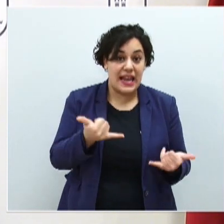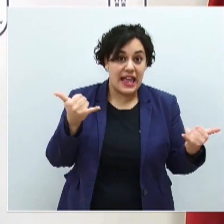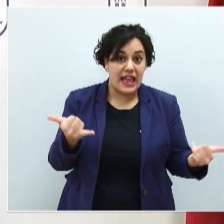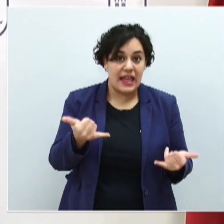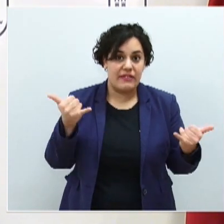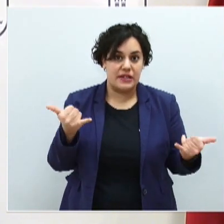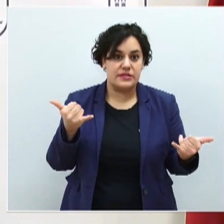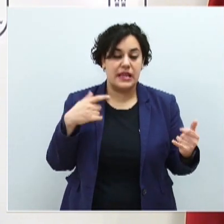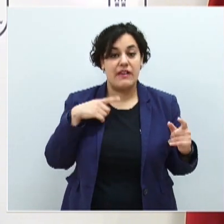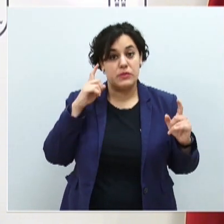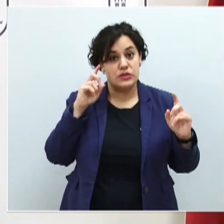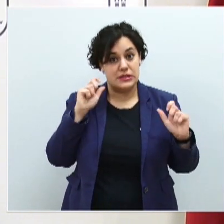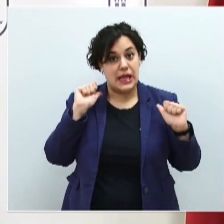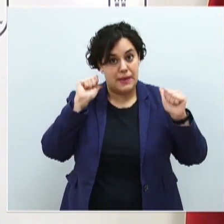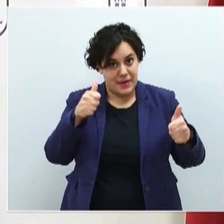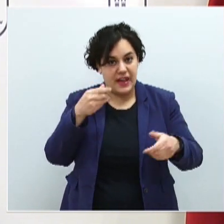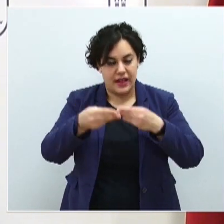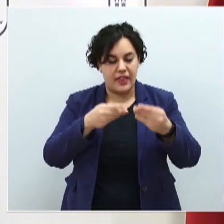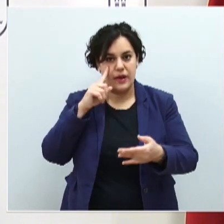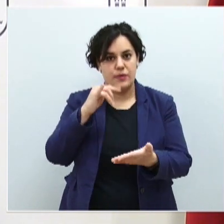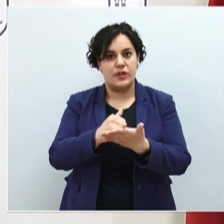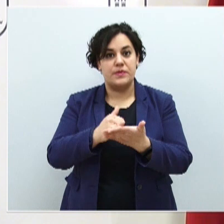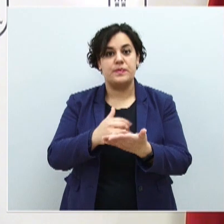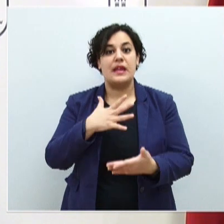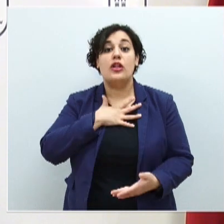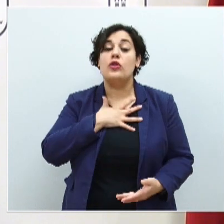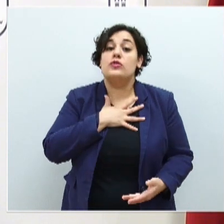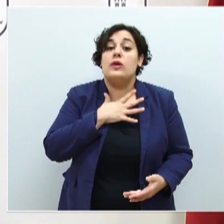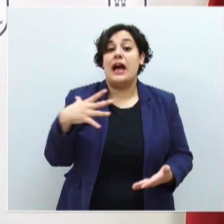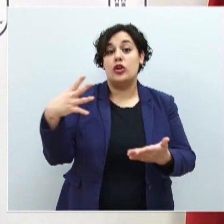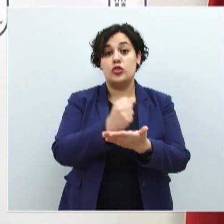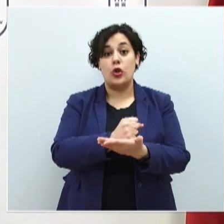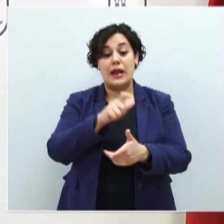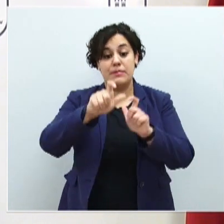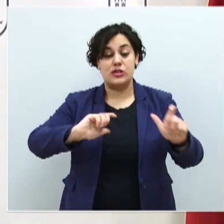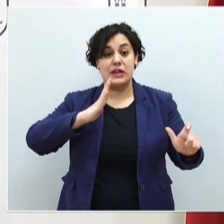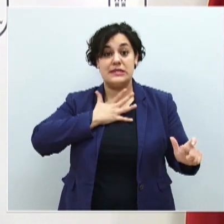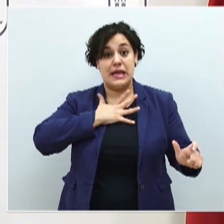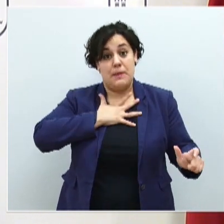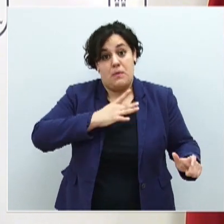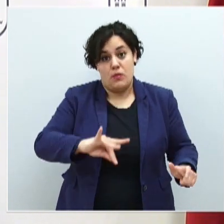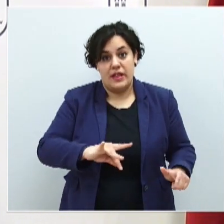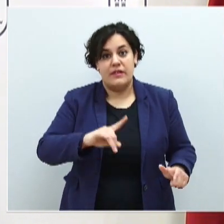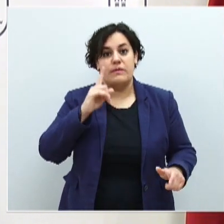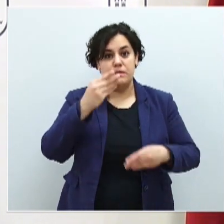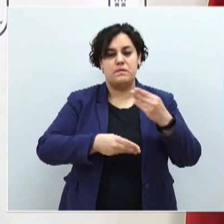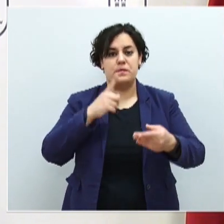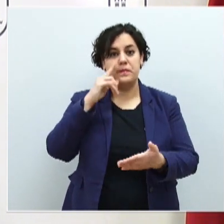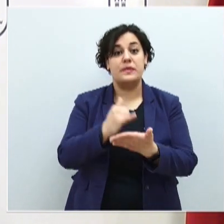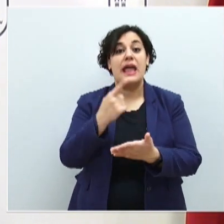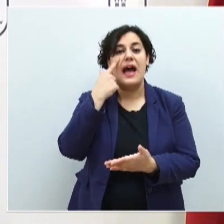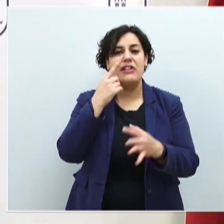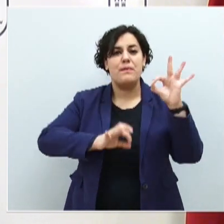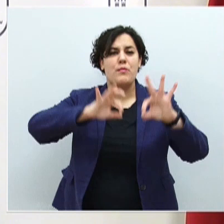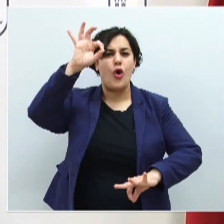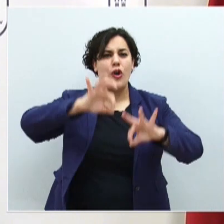vamos a empezar a trabajar con ellos. A estos casos, a todos los casos posibles, son a los que vamos a hacer ahora un test de inmunidad para ver efectivamente qué porcentaje de esas